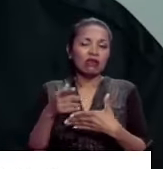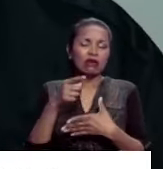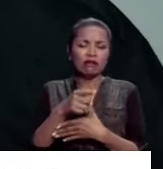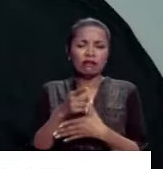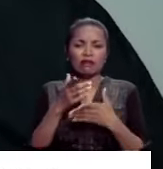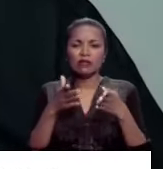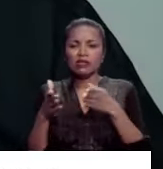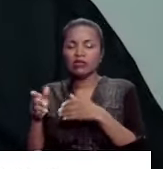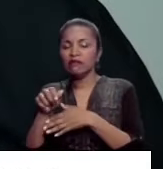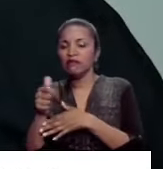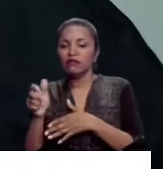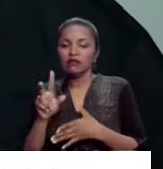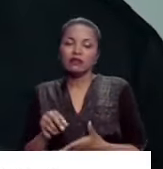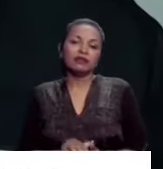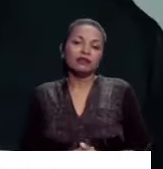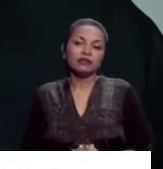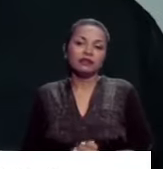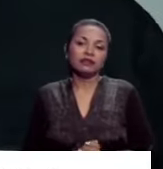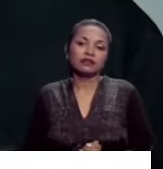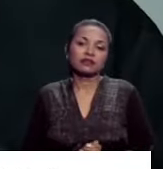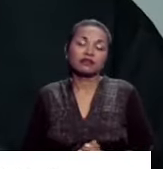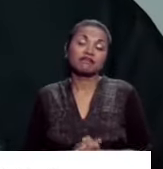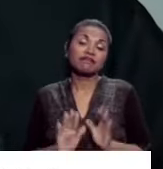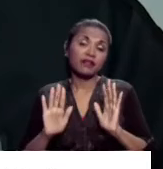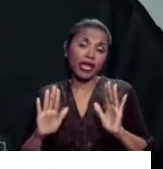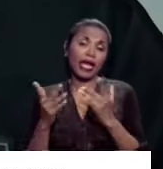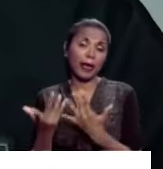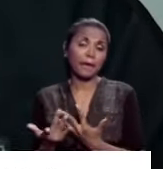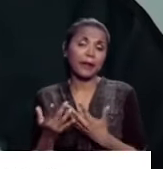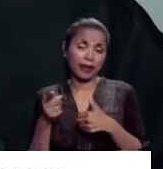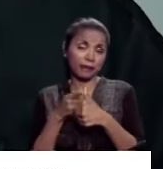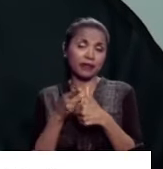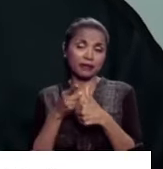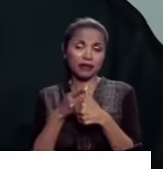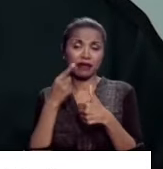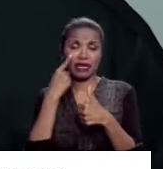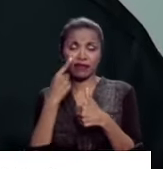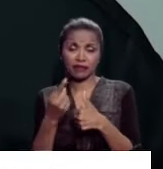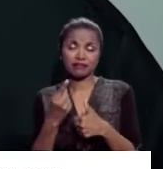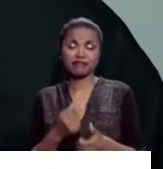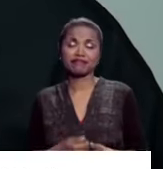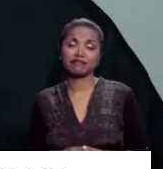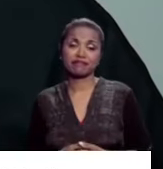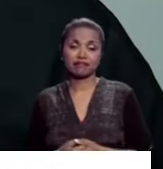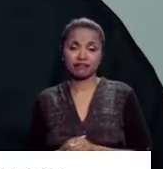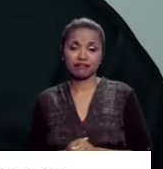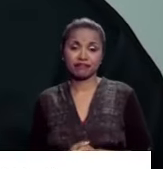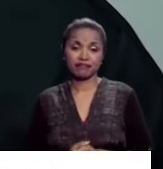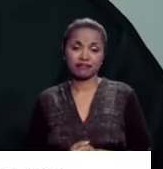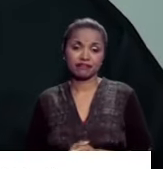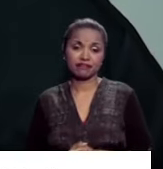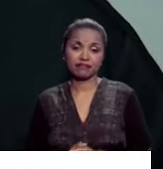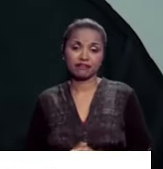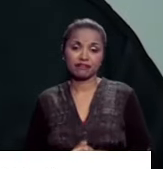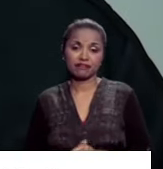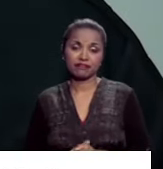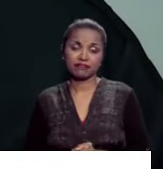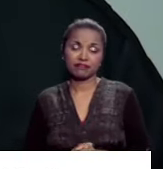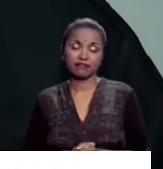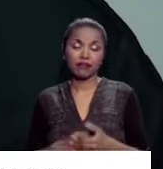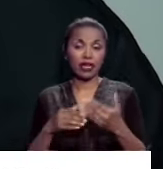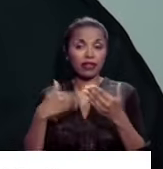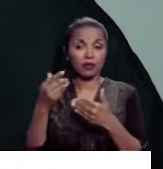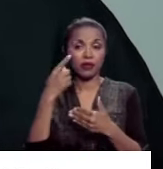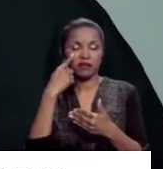estás atendiendo este caso y lo otro. Tiene que entrar a la espera. Hay que esperar que se evacúen los casos que están primero para poder atender el caso de la